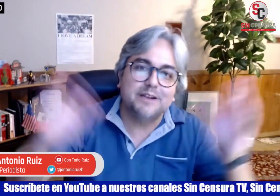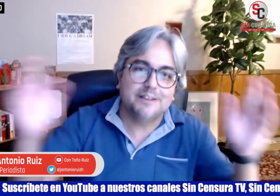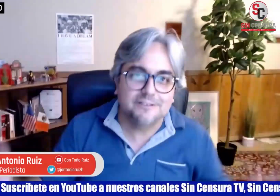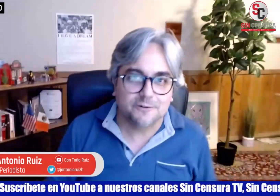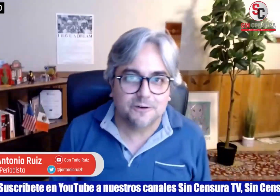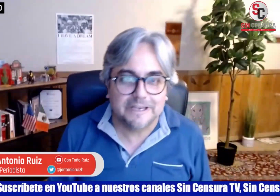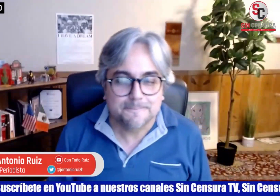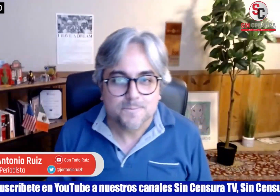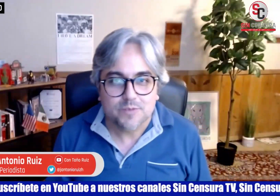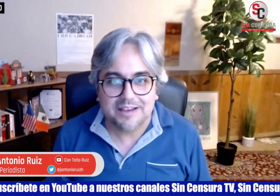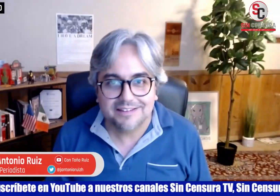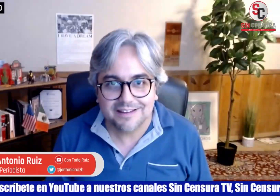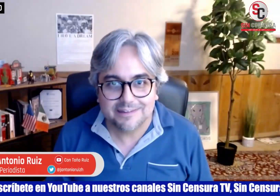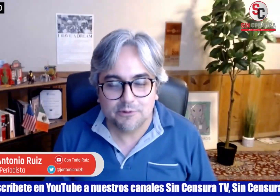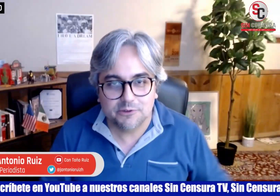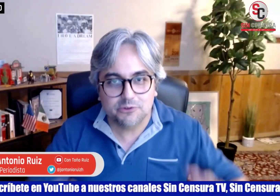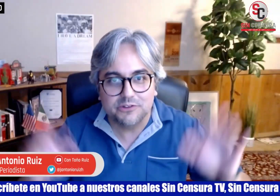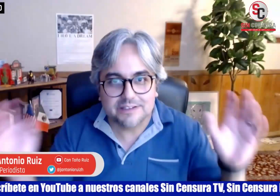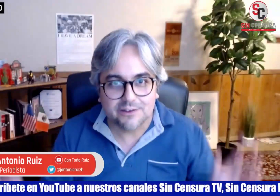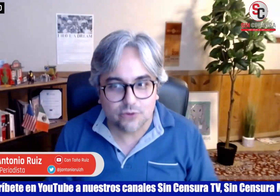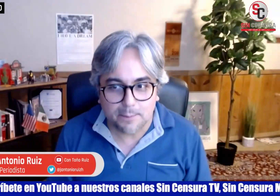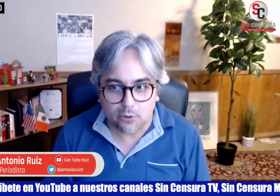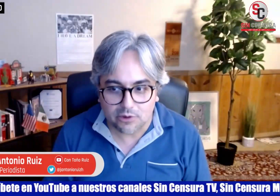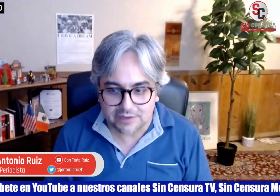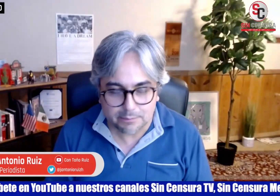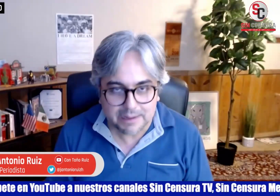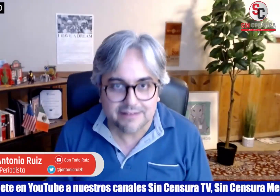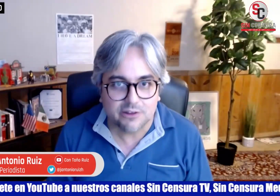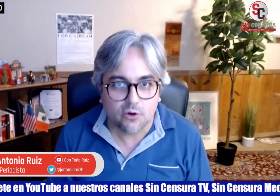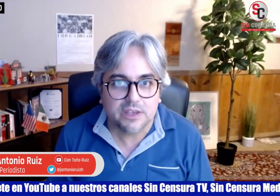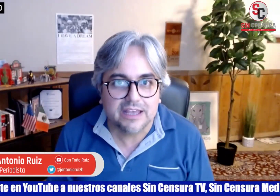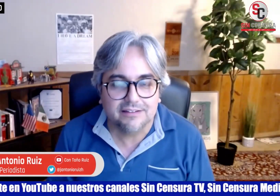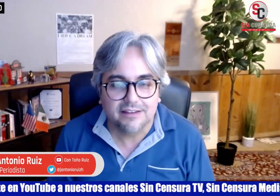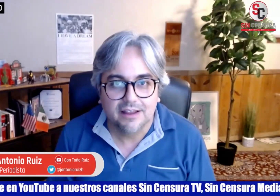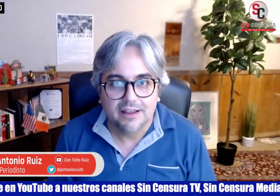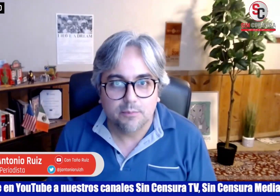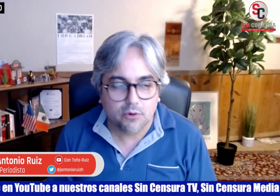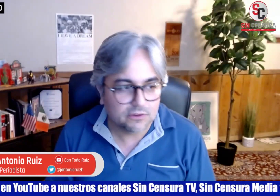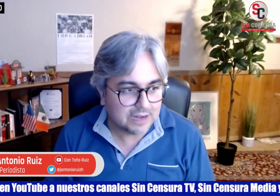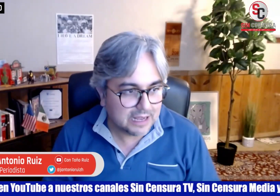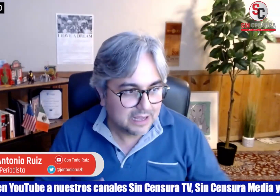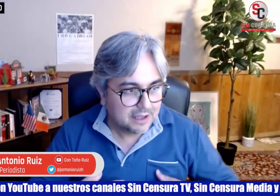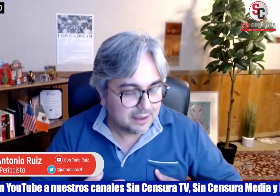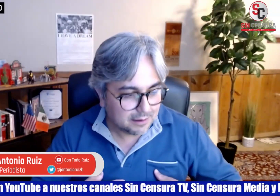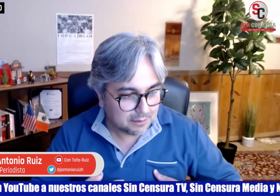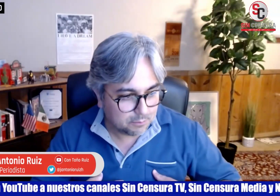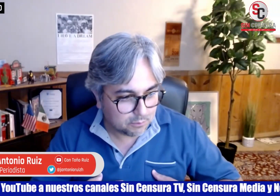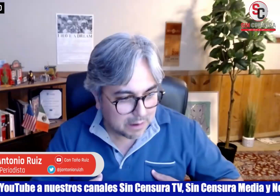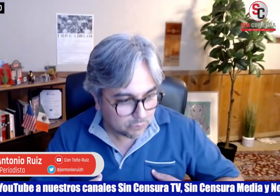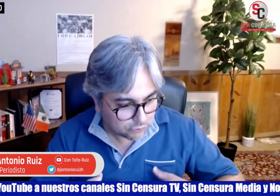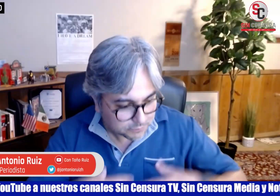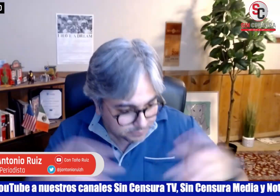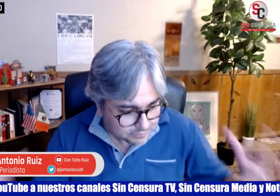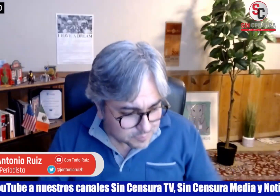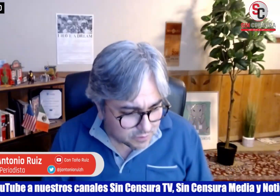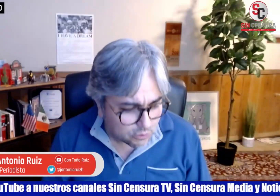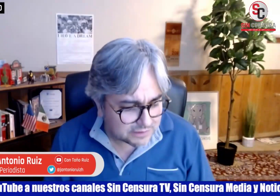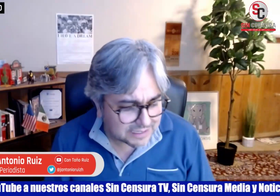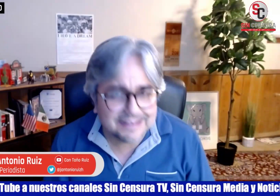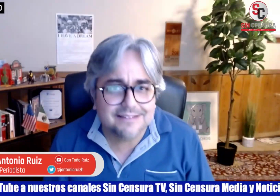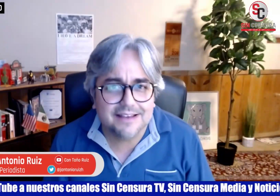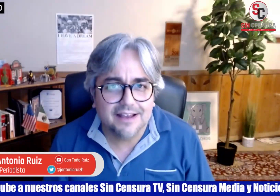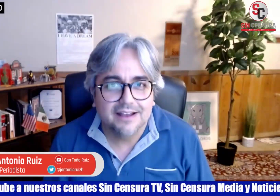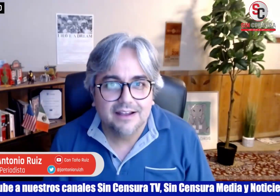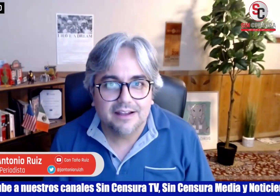un desperdicio, ¿no? Que estemos haciendo esto Sin Censura por nuestras meras ideologías, por nuestra, pues vamos,